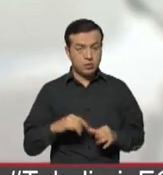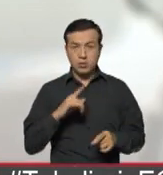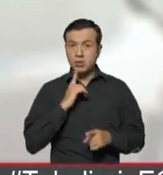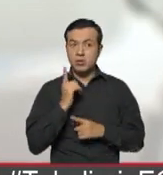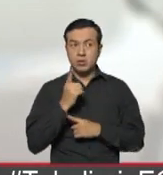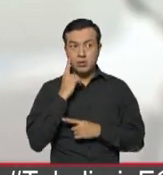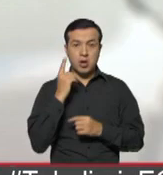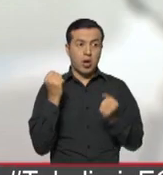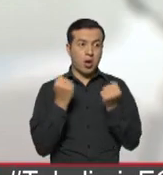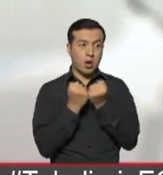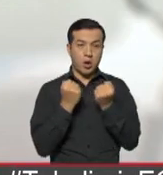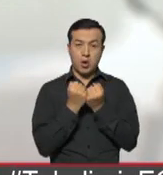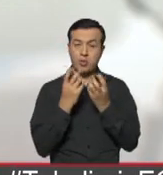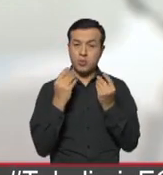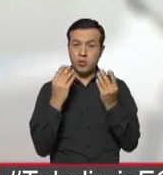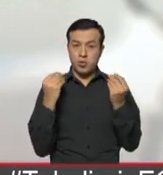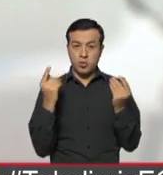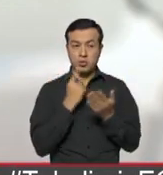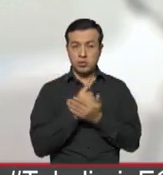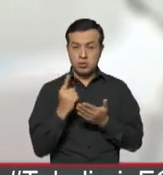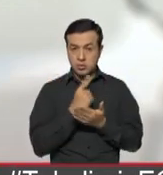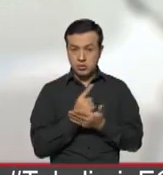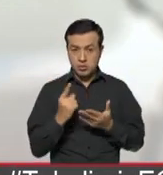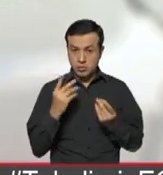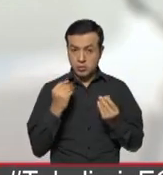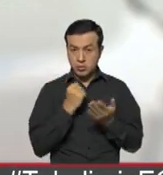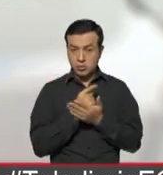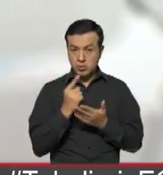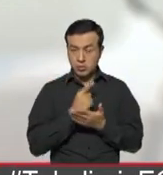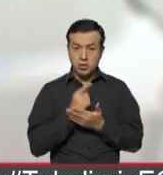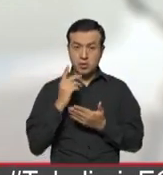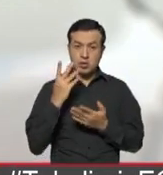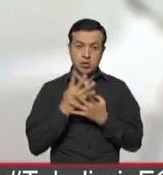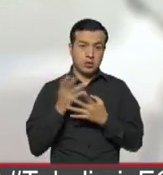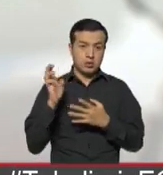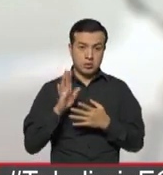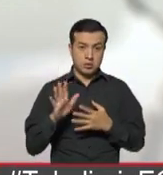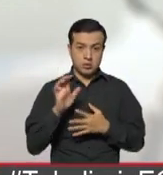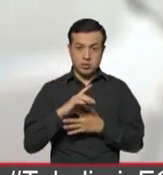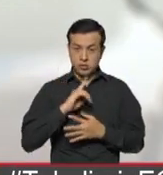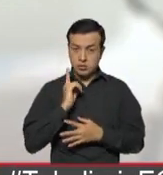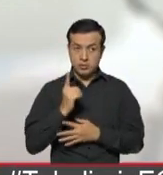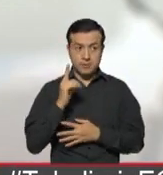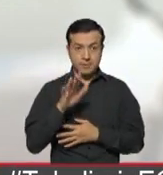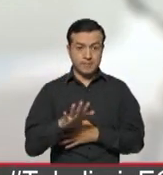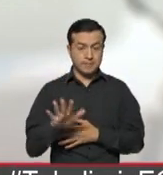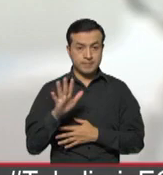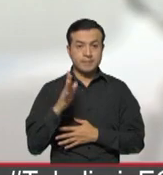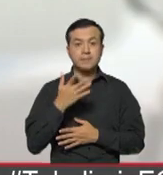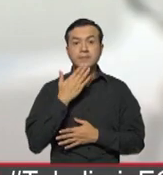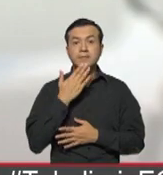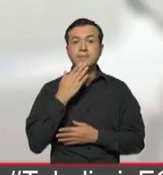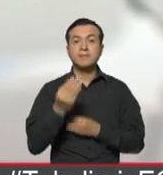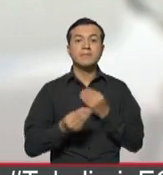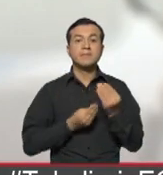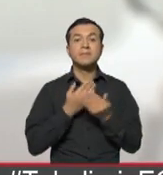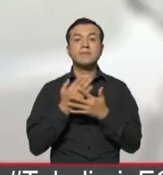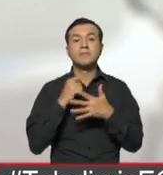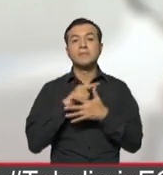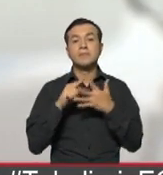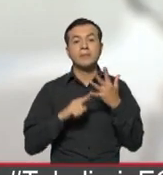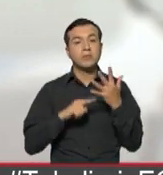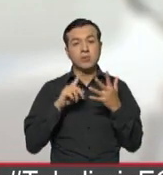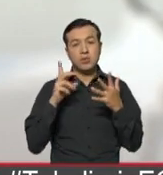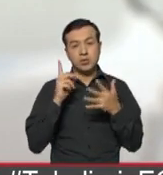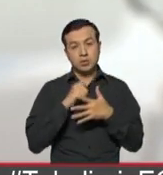una seguidilla de amotinamientos semana tras semana en diversas cárceles del país, con características muy similares en